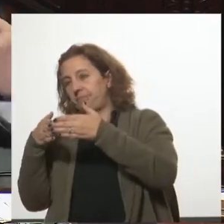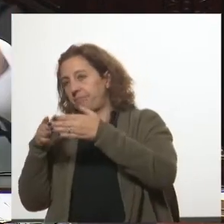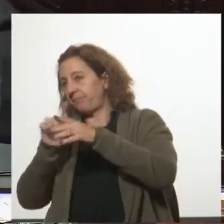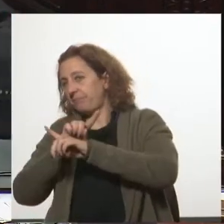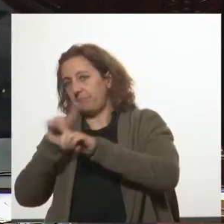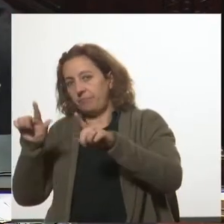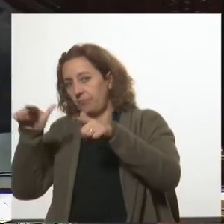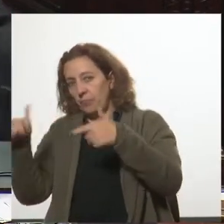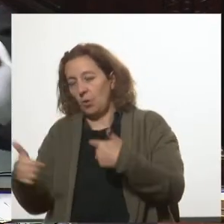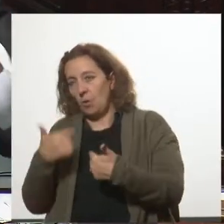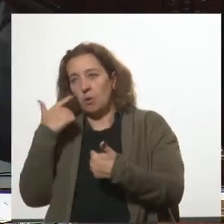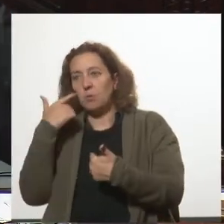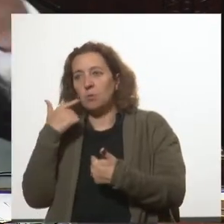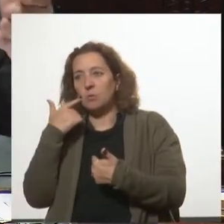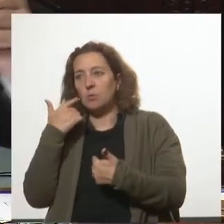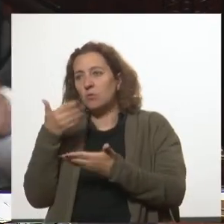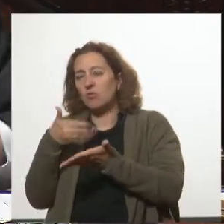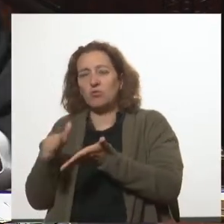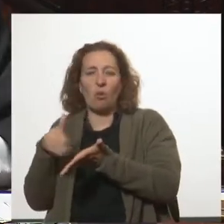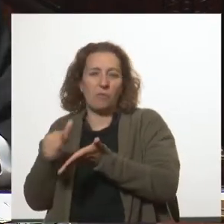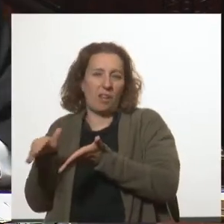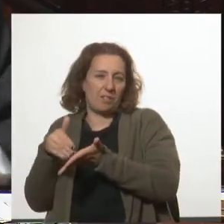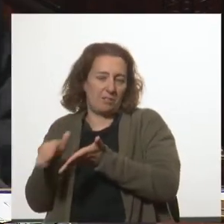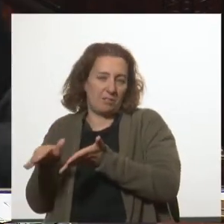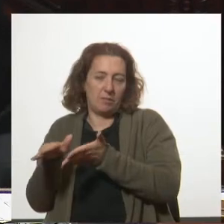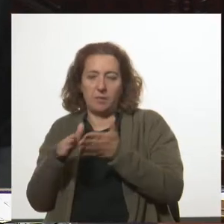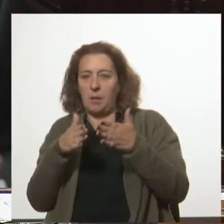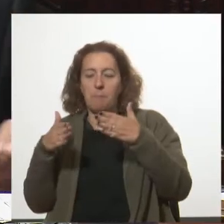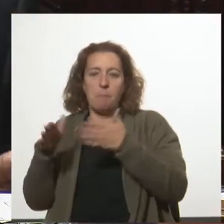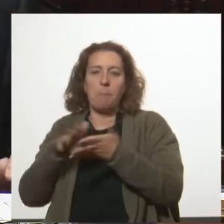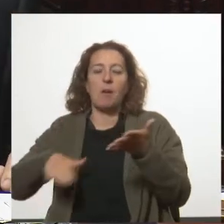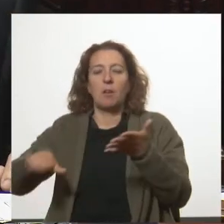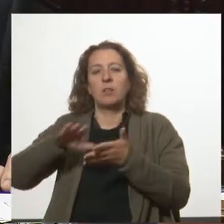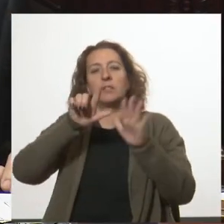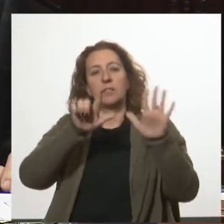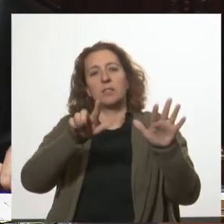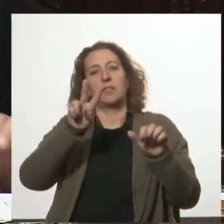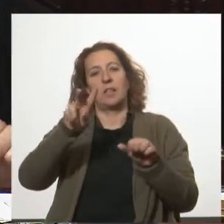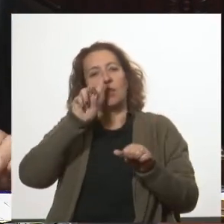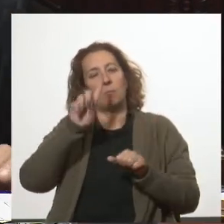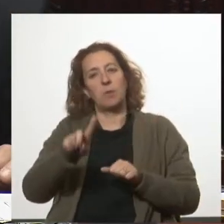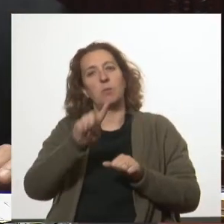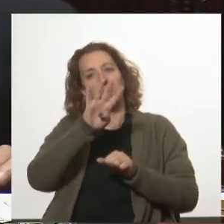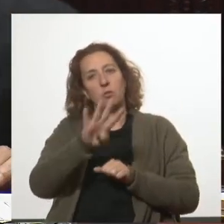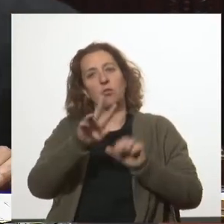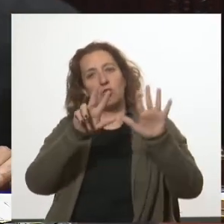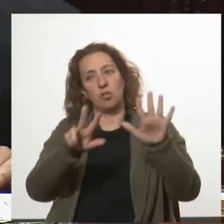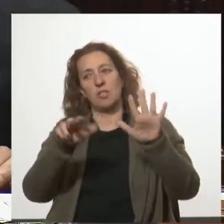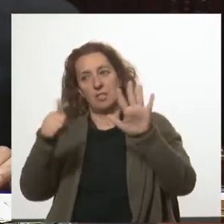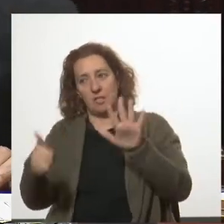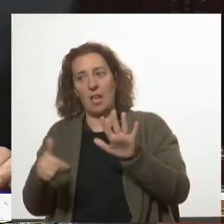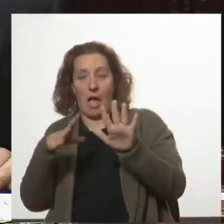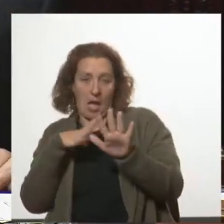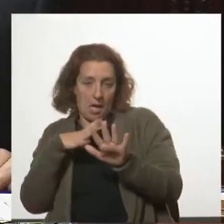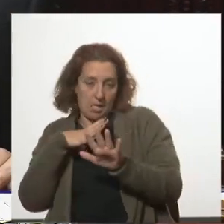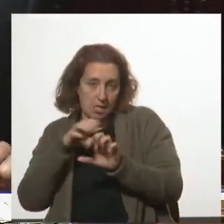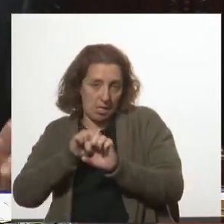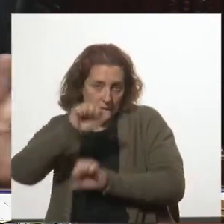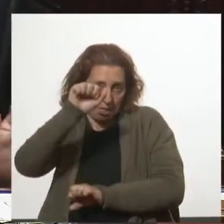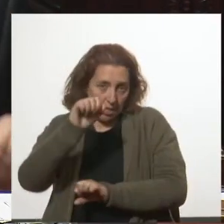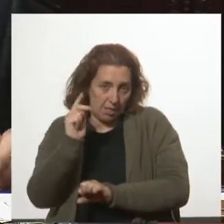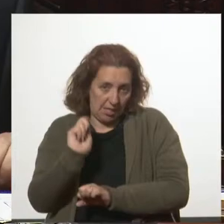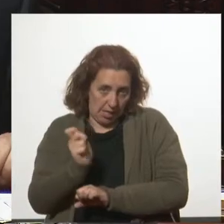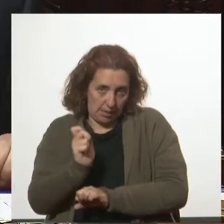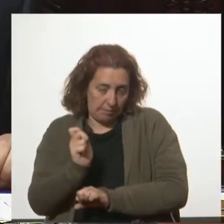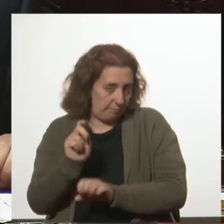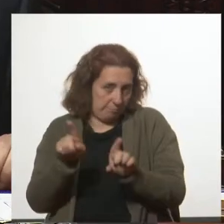informe que es un sobrante del padrón 72 mil 476 o sea que tiene titulación la